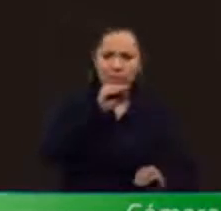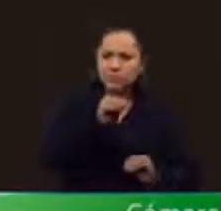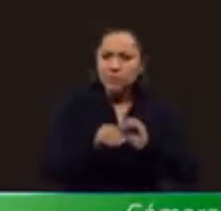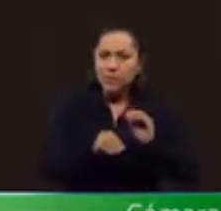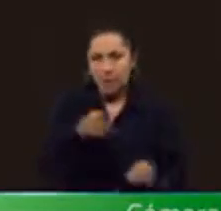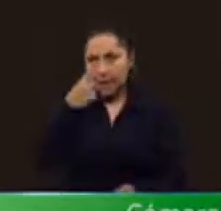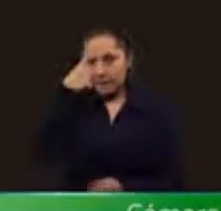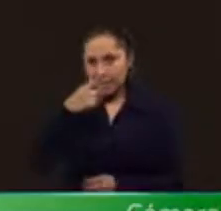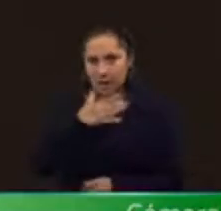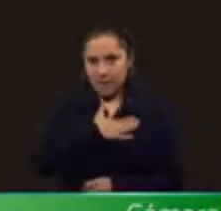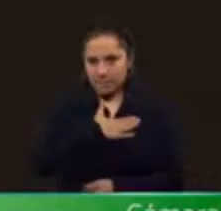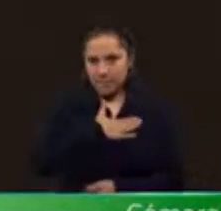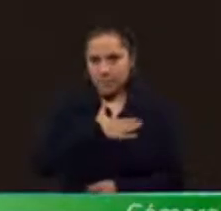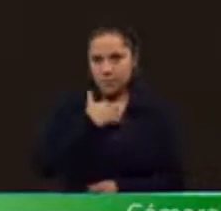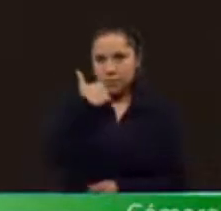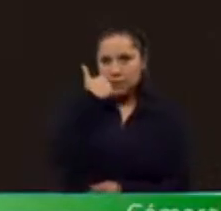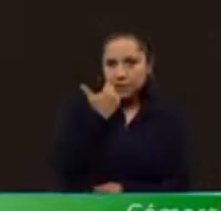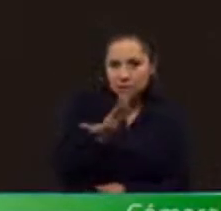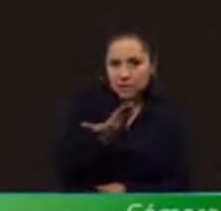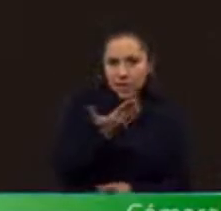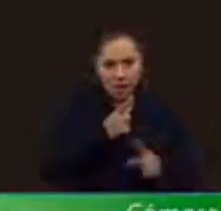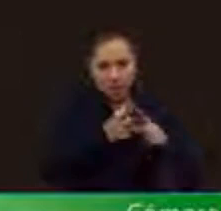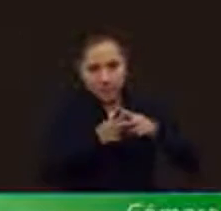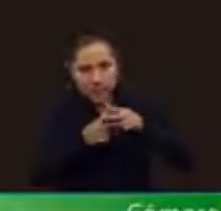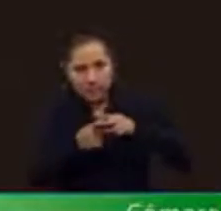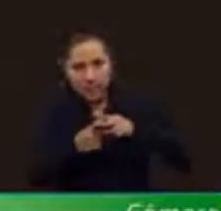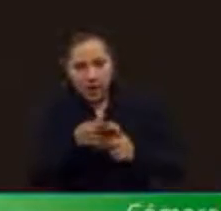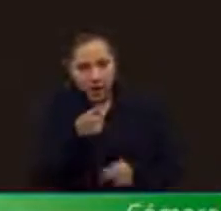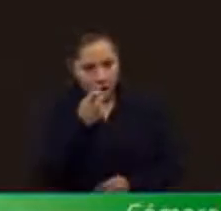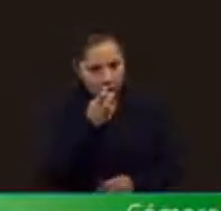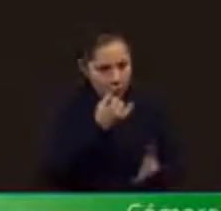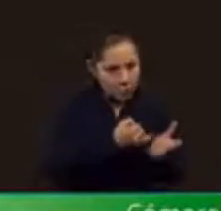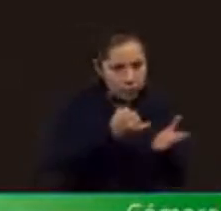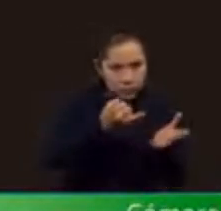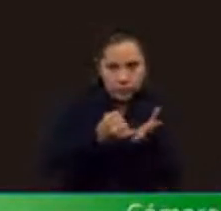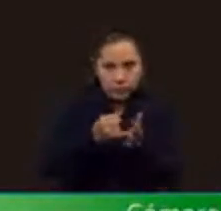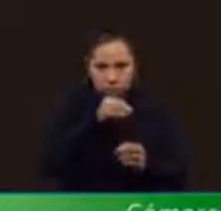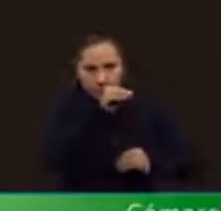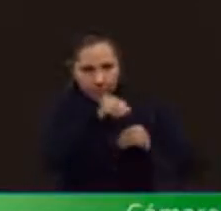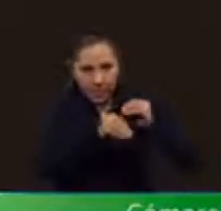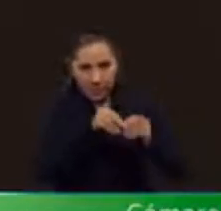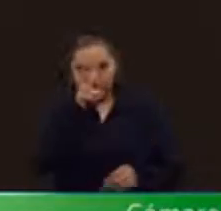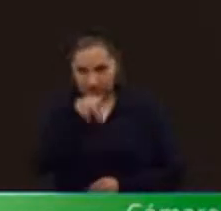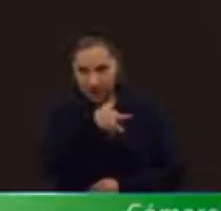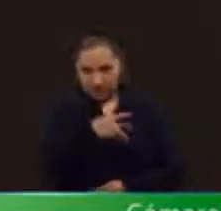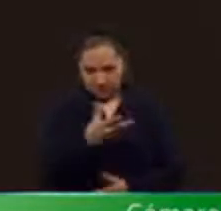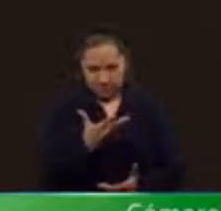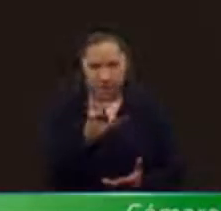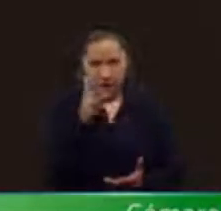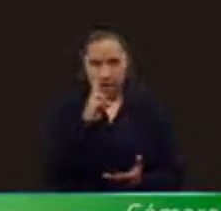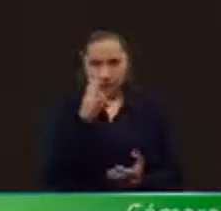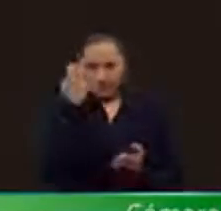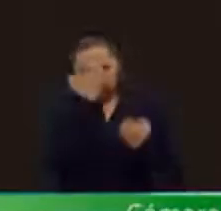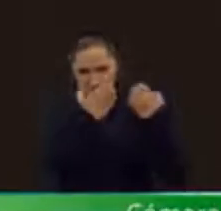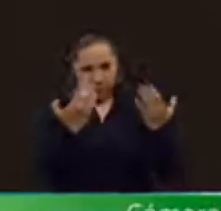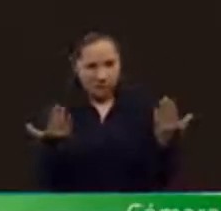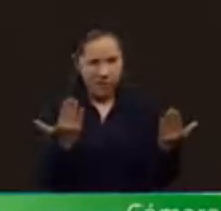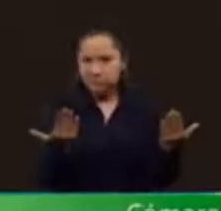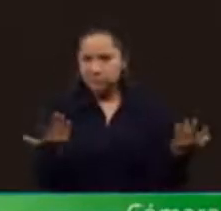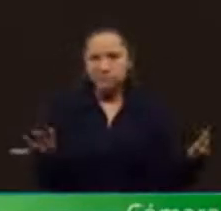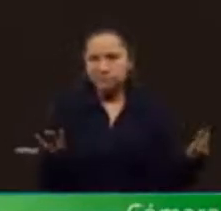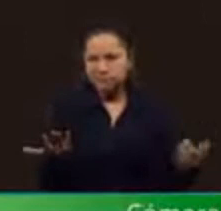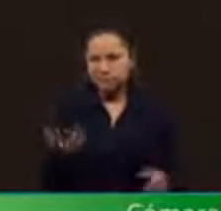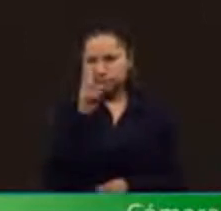miscelánea. ¿Y saben qué? No nos cuadran, no nos cuadran sus números y no les creemos nada. Por eso, en la